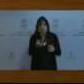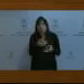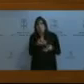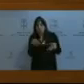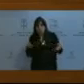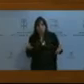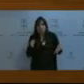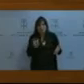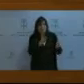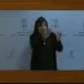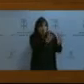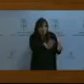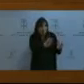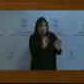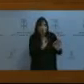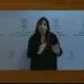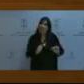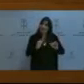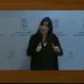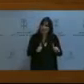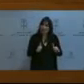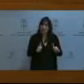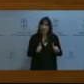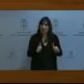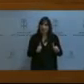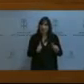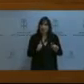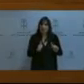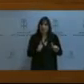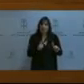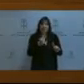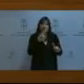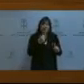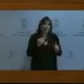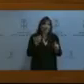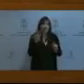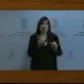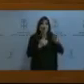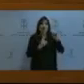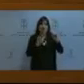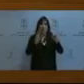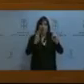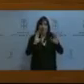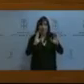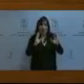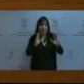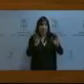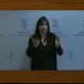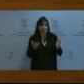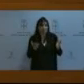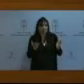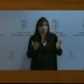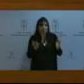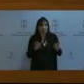hablando y se refiere al 0-3, cuando su aportación en materia de educación a la ley